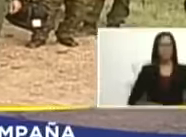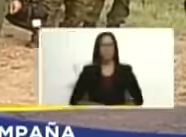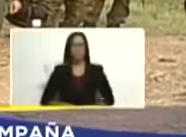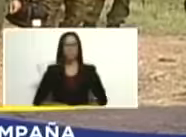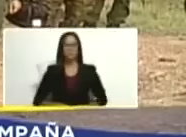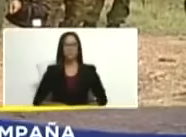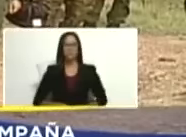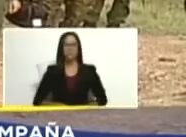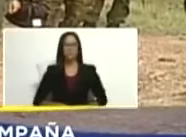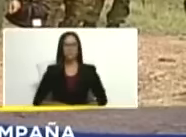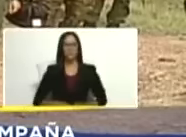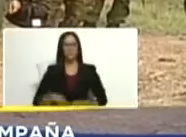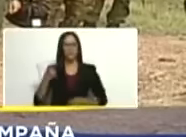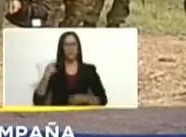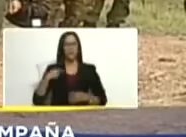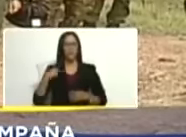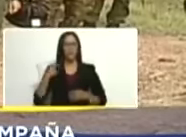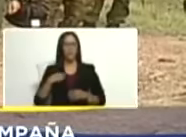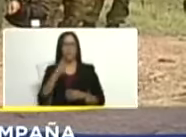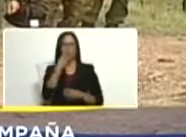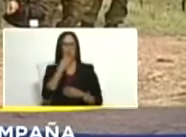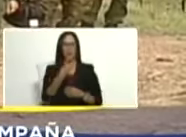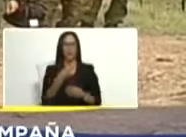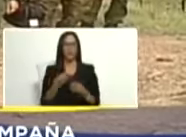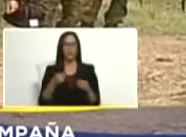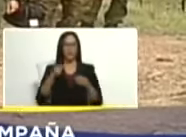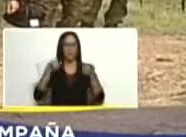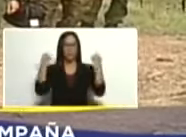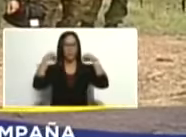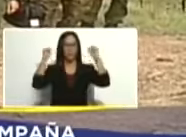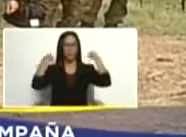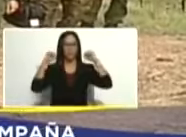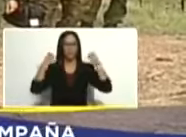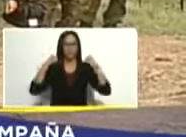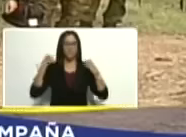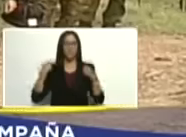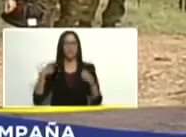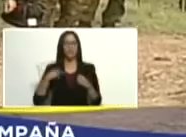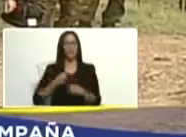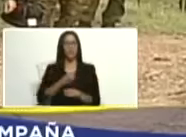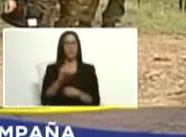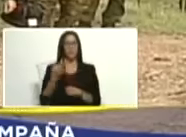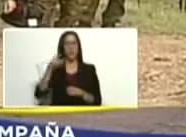oficiales. Venimos a ver estos ejercicios que ya tienen varios días,